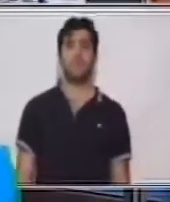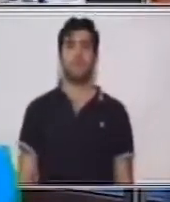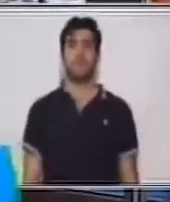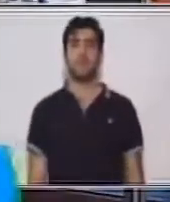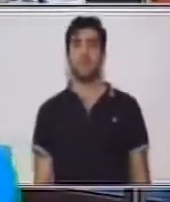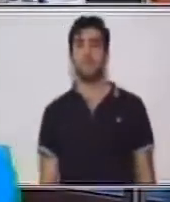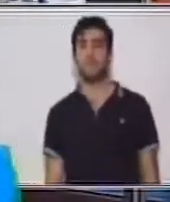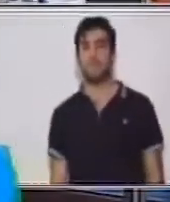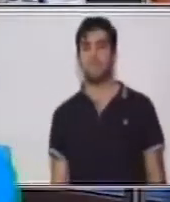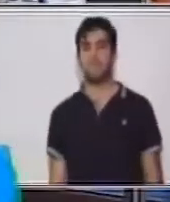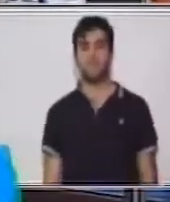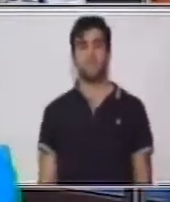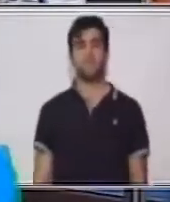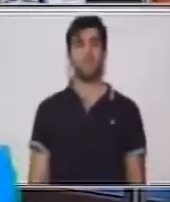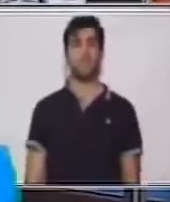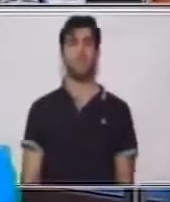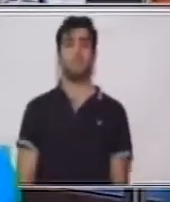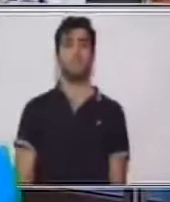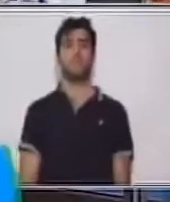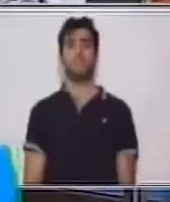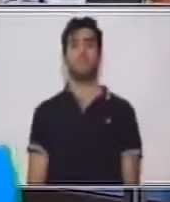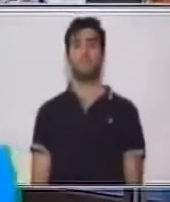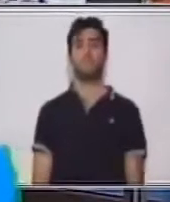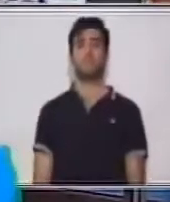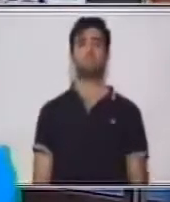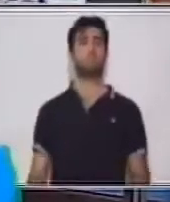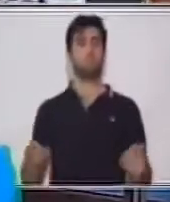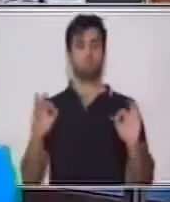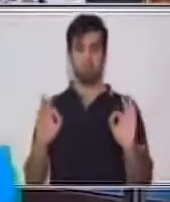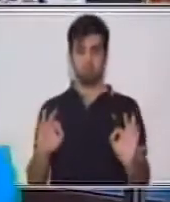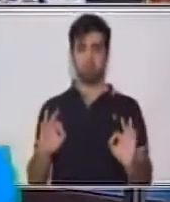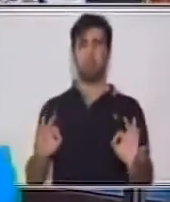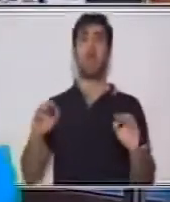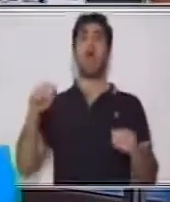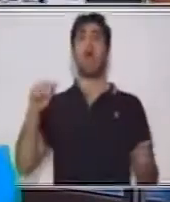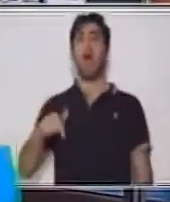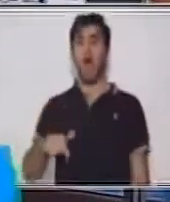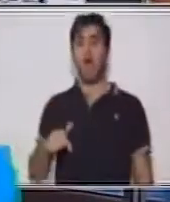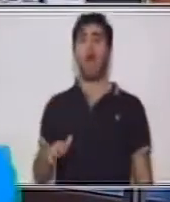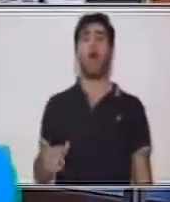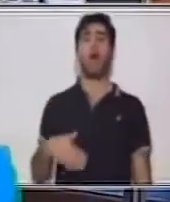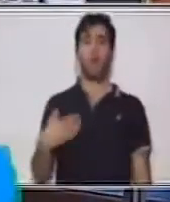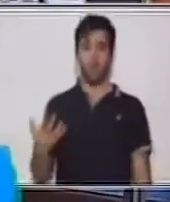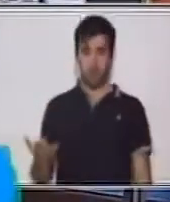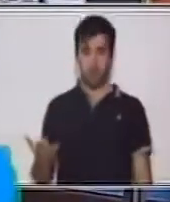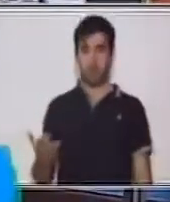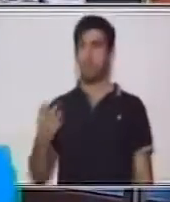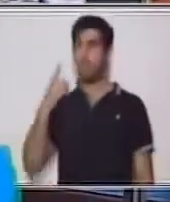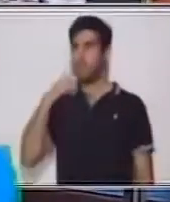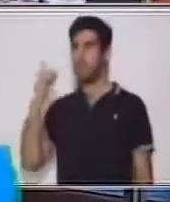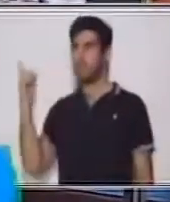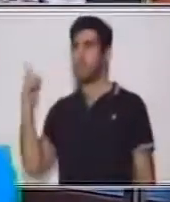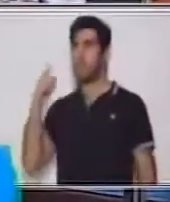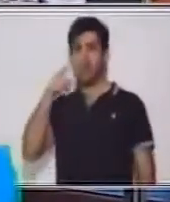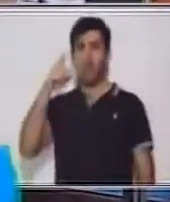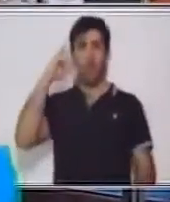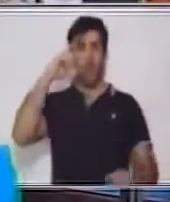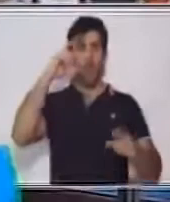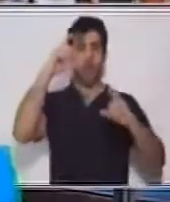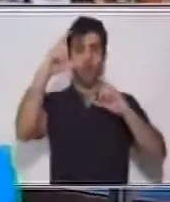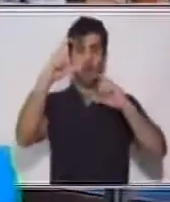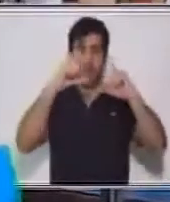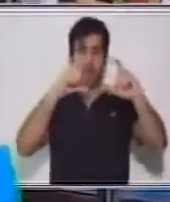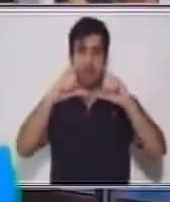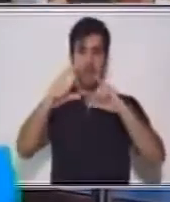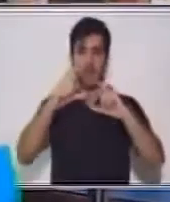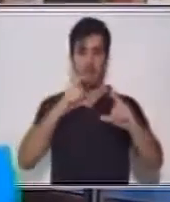serían los sinónimos. Excelente. Ahora vamos a trabajar un rompecabezas que yo